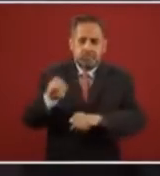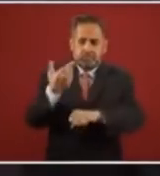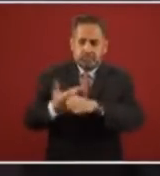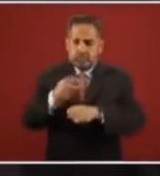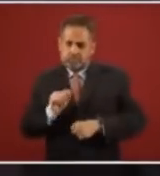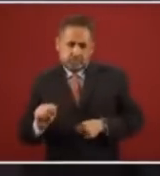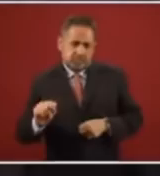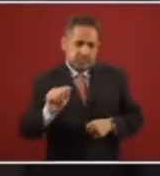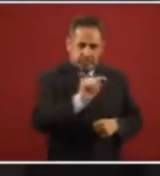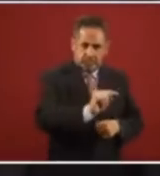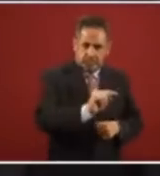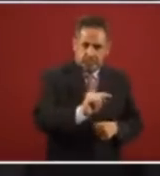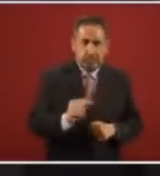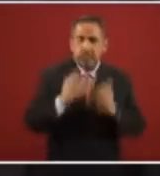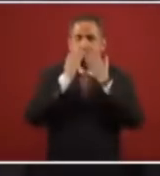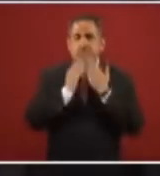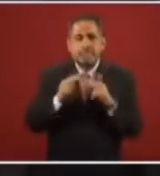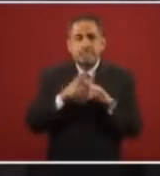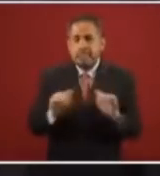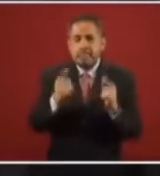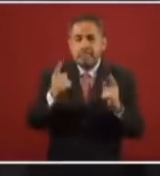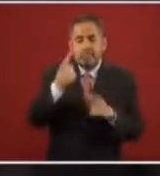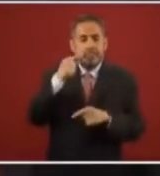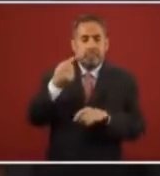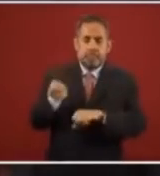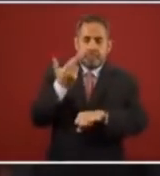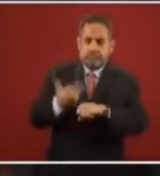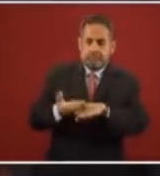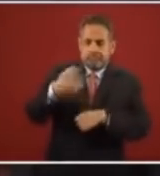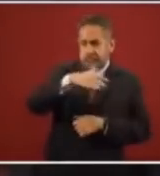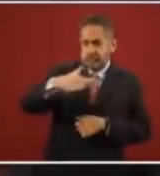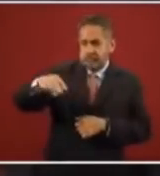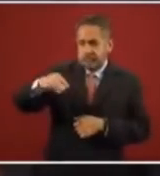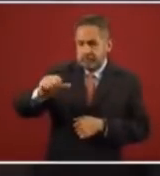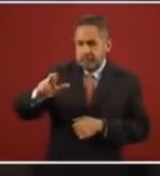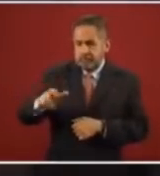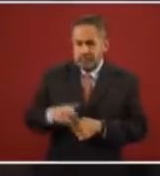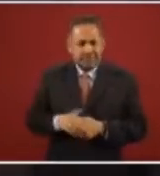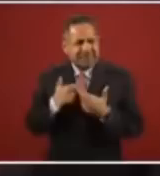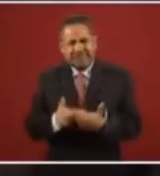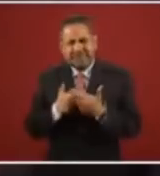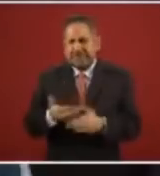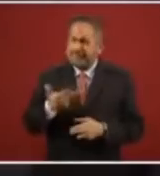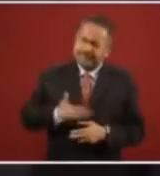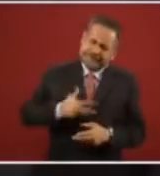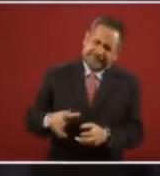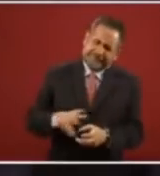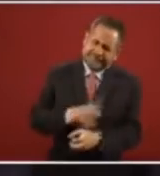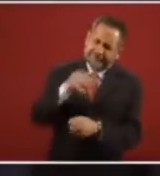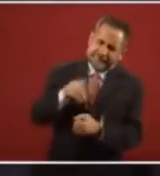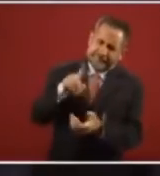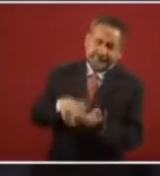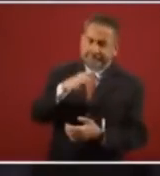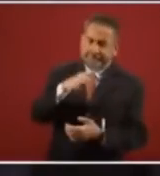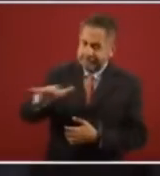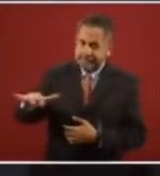para atender los asuntos. No tiene una sola para atender el mar, las grandes riquezas y los grandes potenciales que